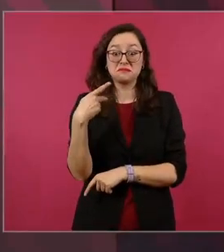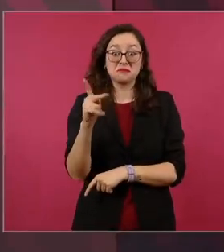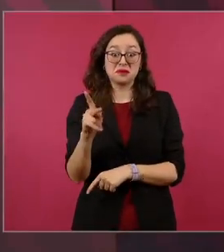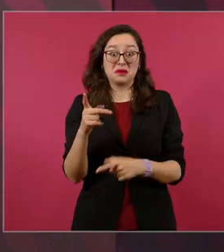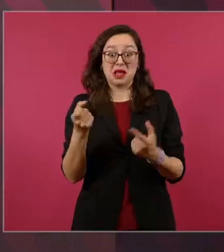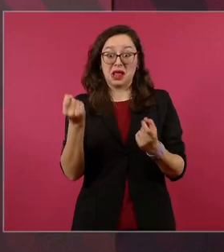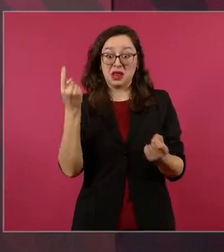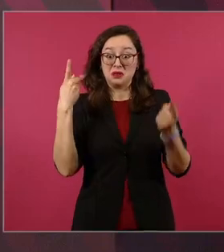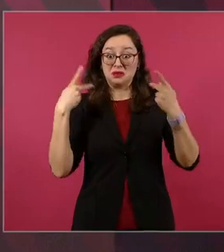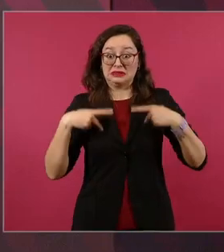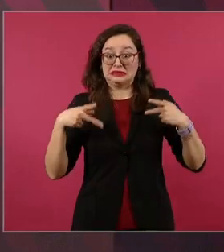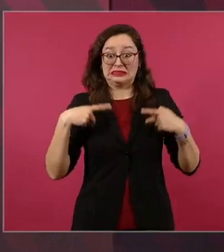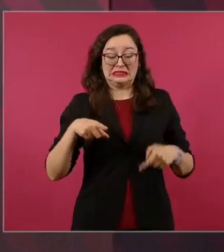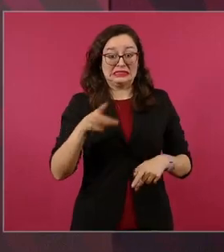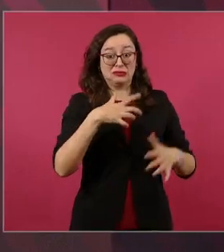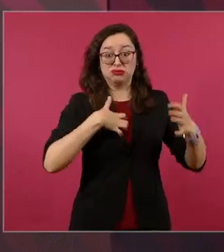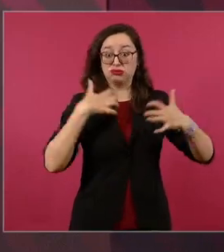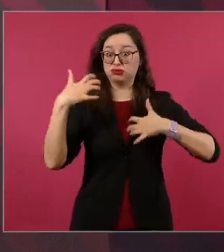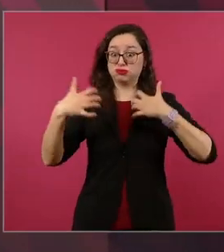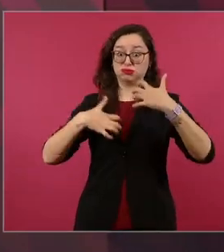muchísimo.